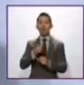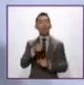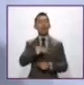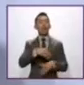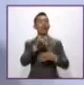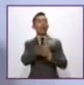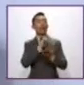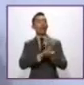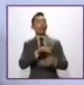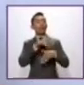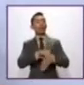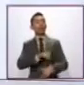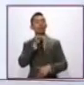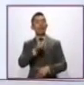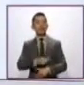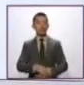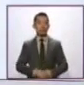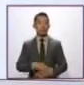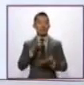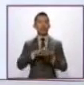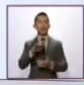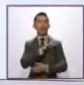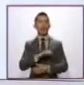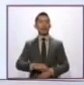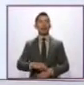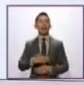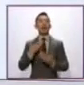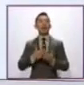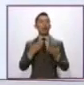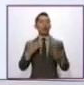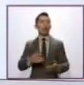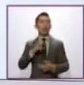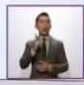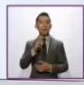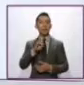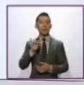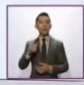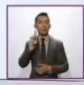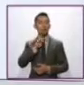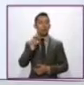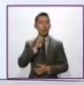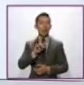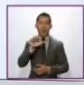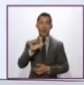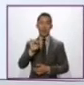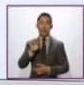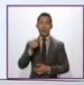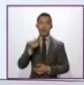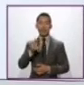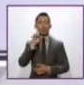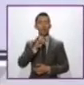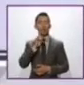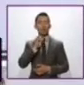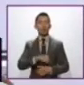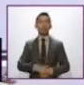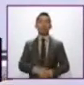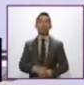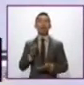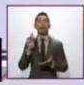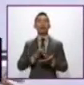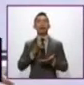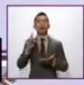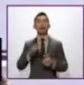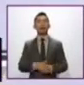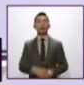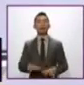ley. Gracias, candidato. Toca el turno a la candidata del PRI, Abigail Arredondo Ramos. La escuchamos, candidata. Gracias. ¿Cómo